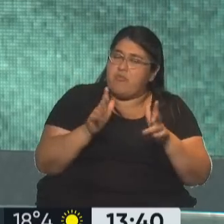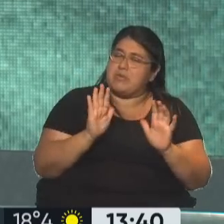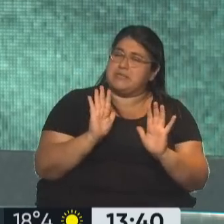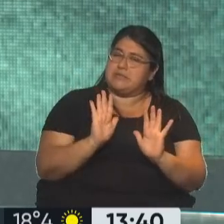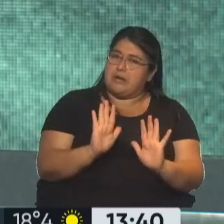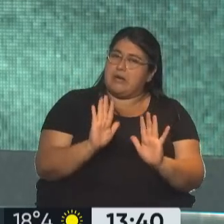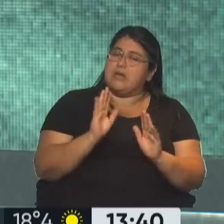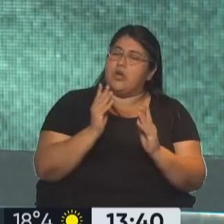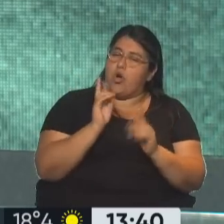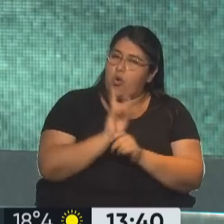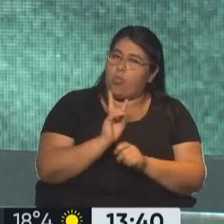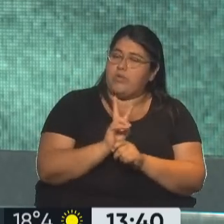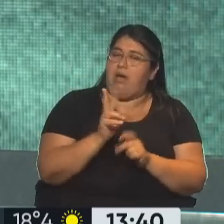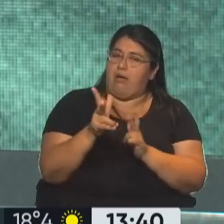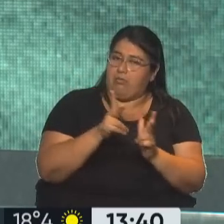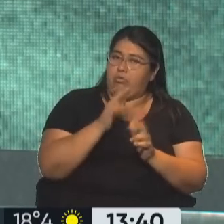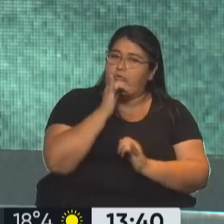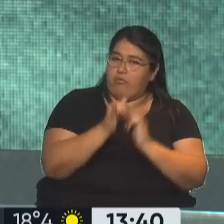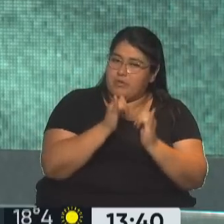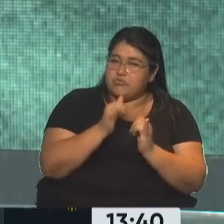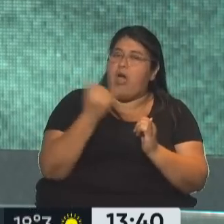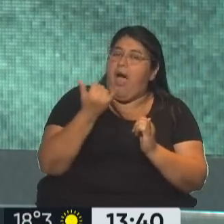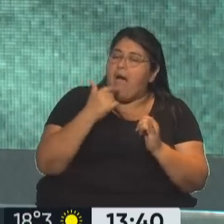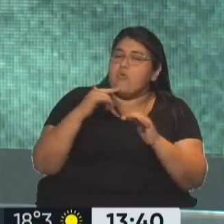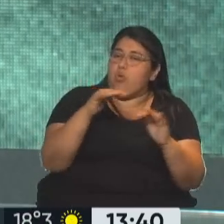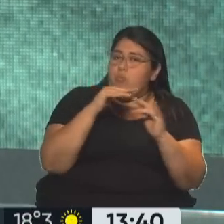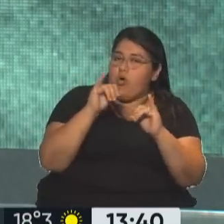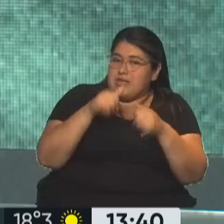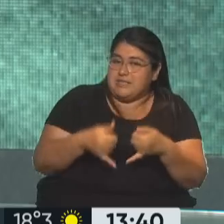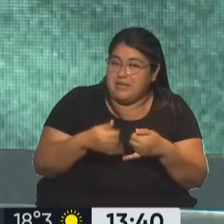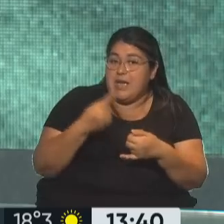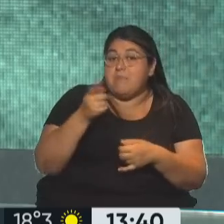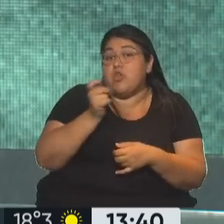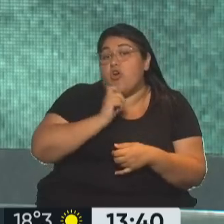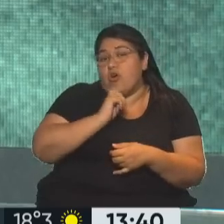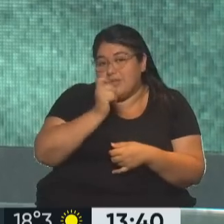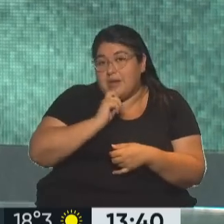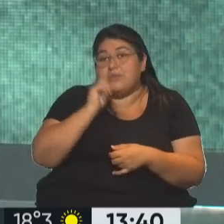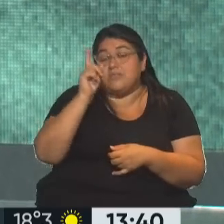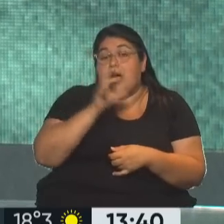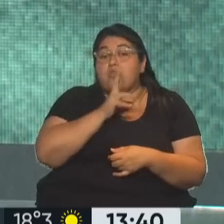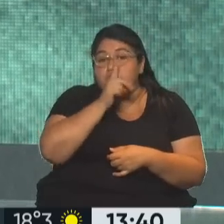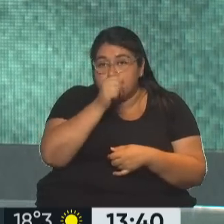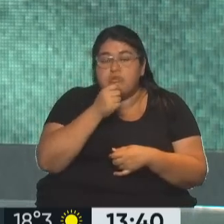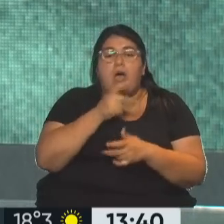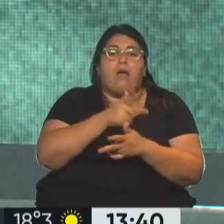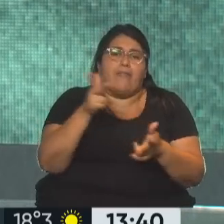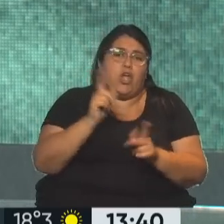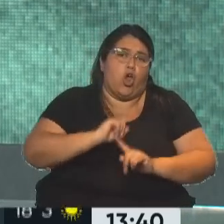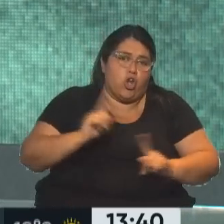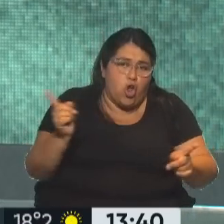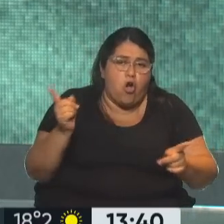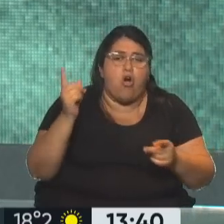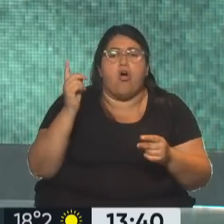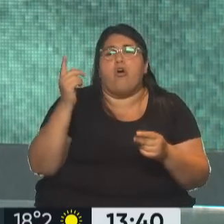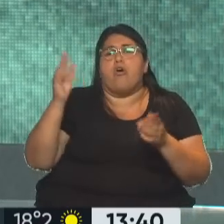están en el marco de la información que circula. Evidentemente, la prensa rusa salió rápidamente a desmentir cualquier tipo de conflicto en